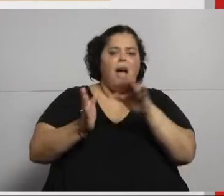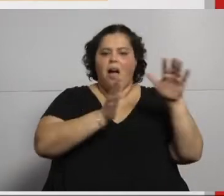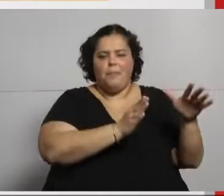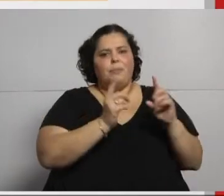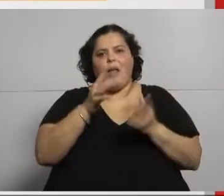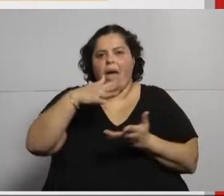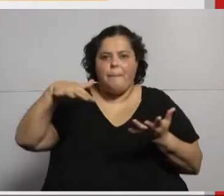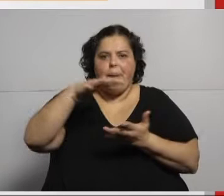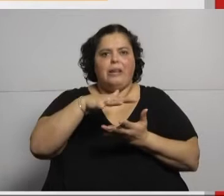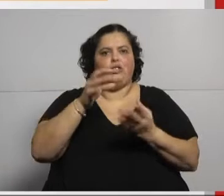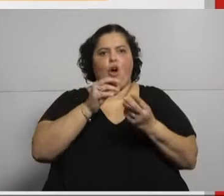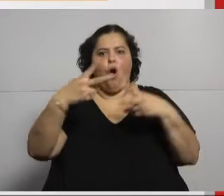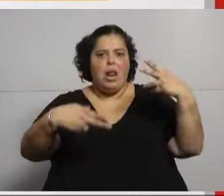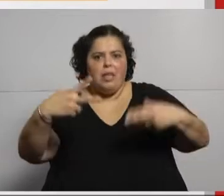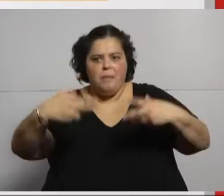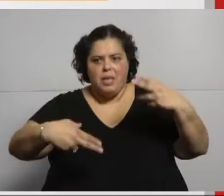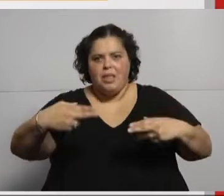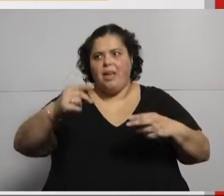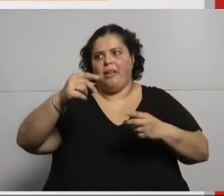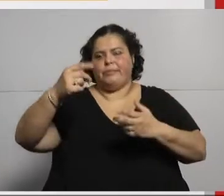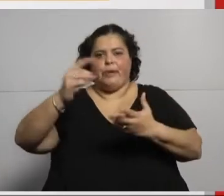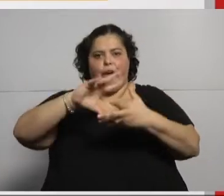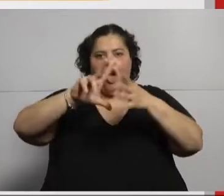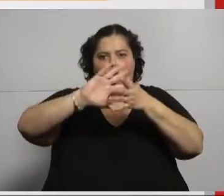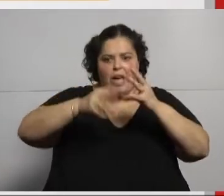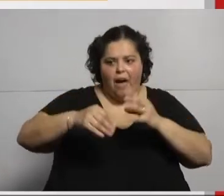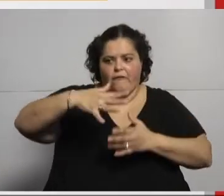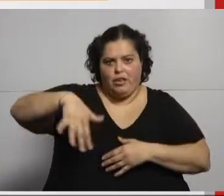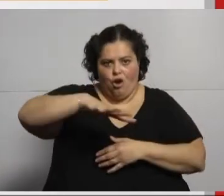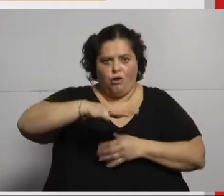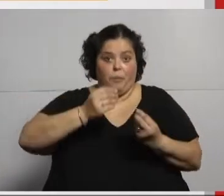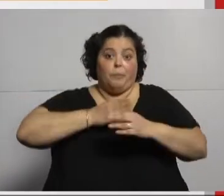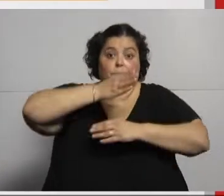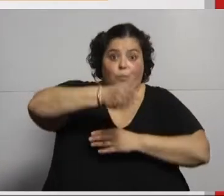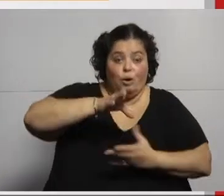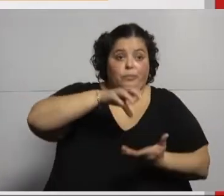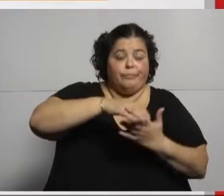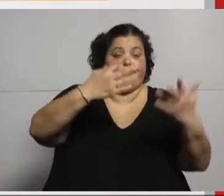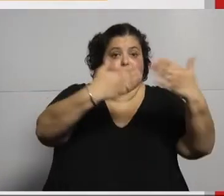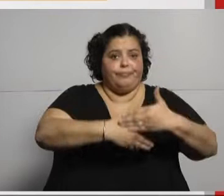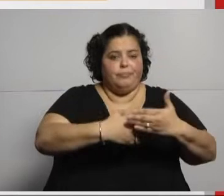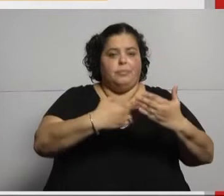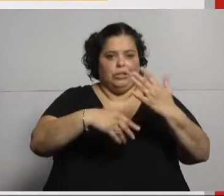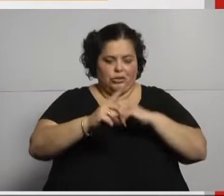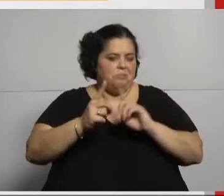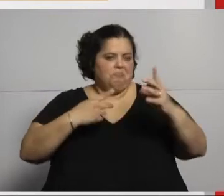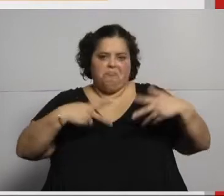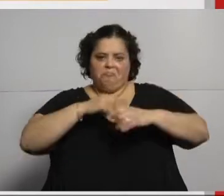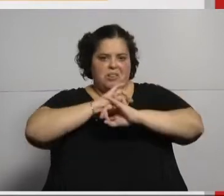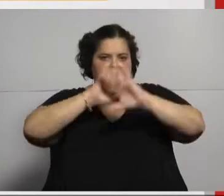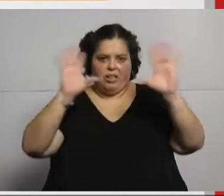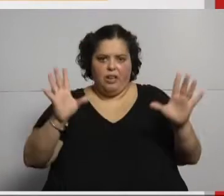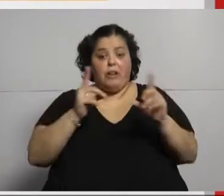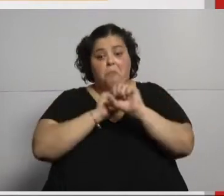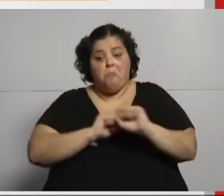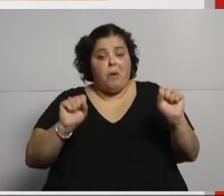límites geográficos que normalmente las plataformas presenciales nos imponen, y que, bueno, en muchos casos inclusive los trámites pudieran ser desarrollados desde